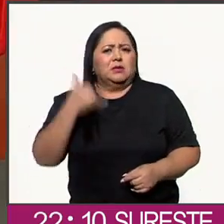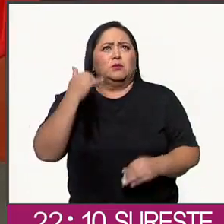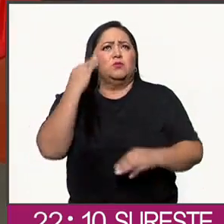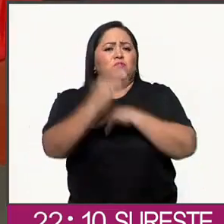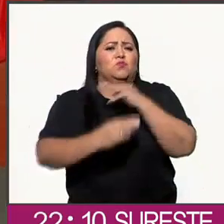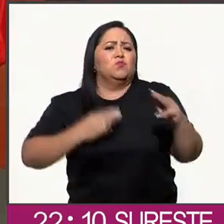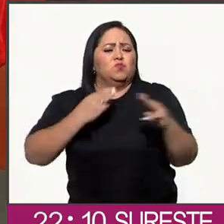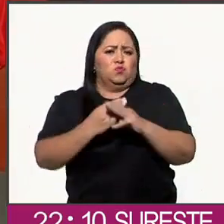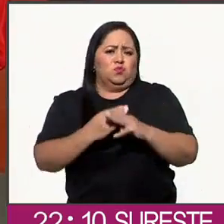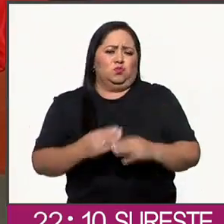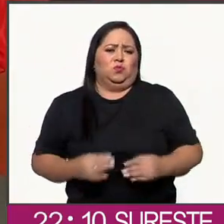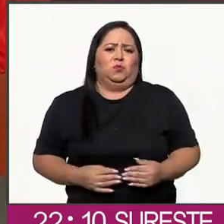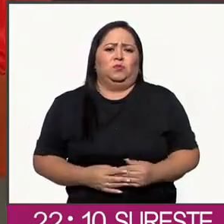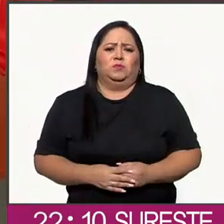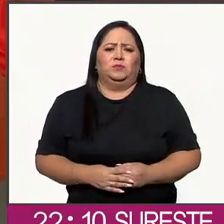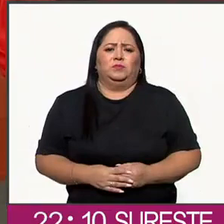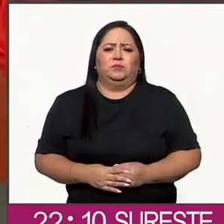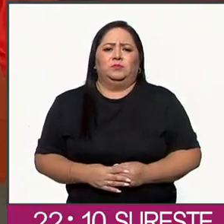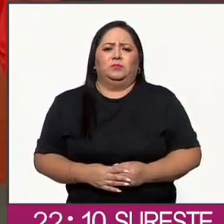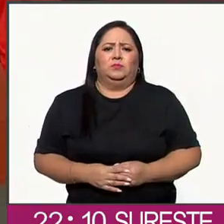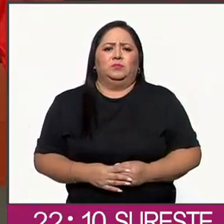mundo,